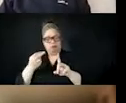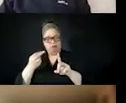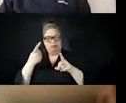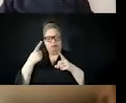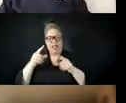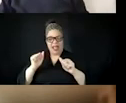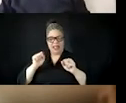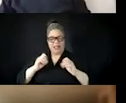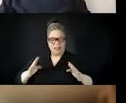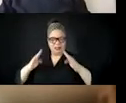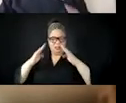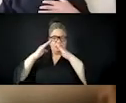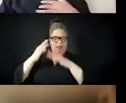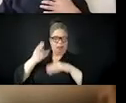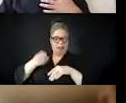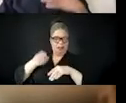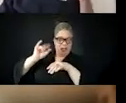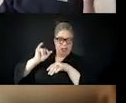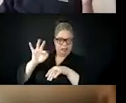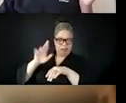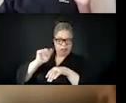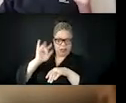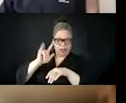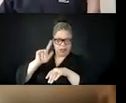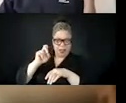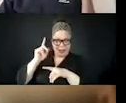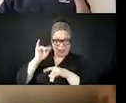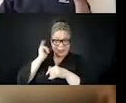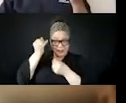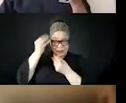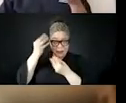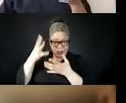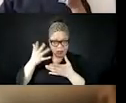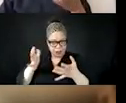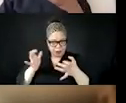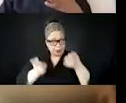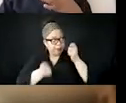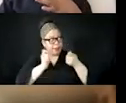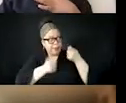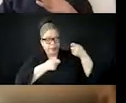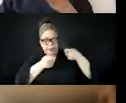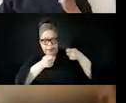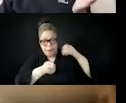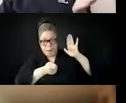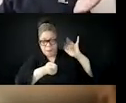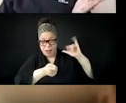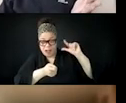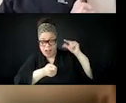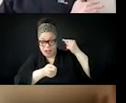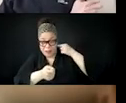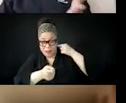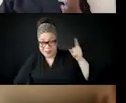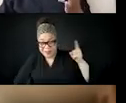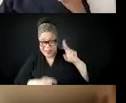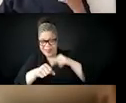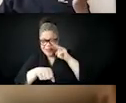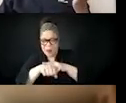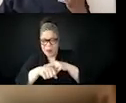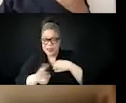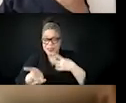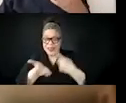la suma de esta práctica por el gobierno y me refiero a console pro que es el programa